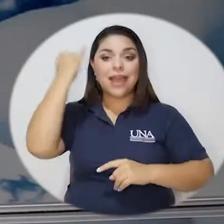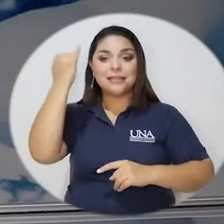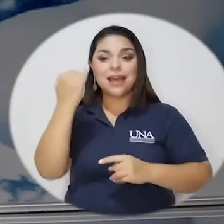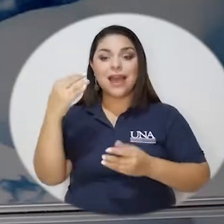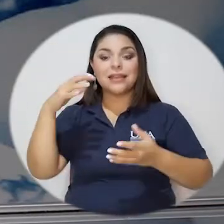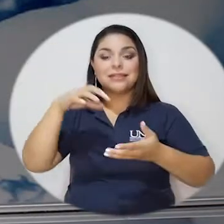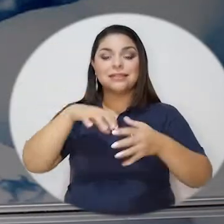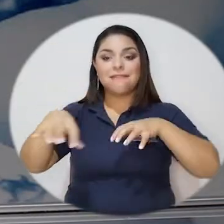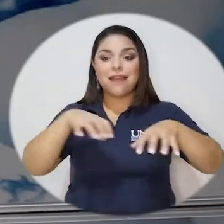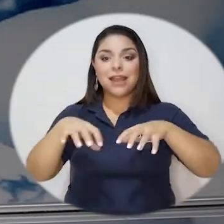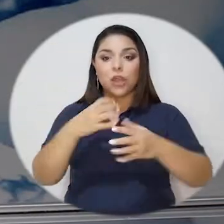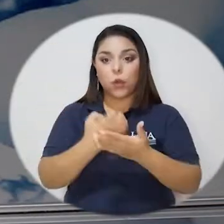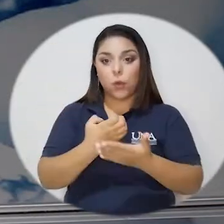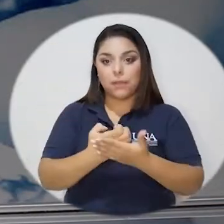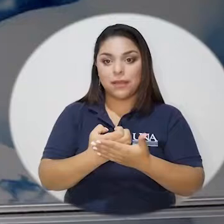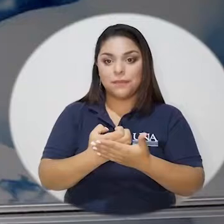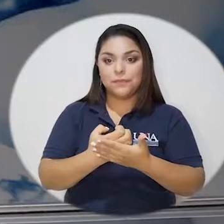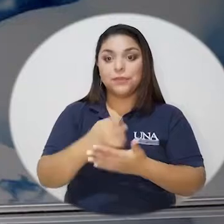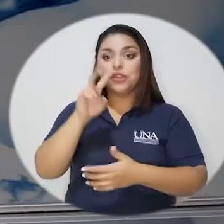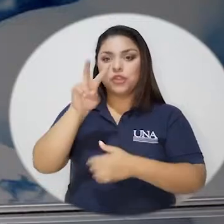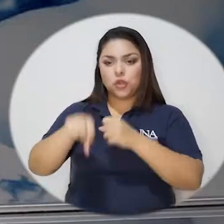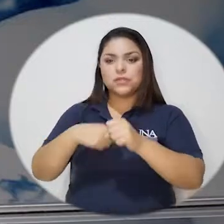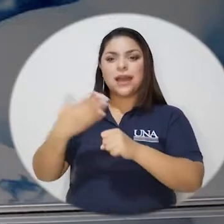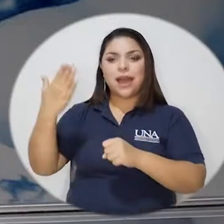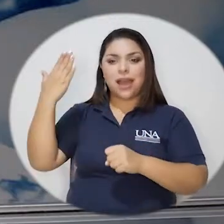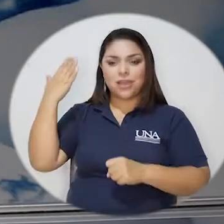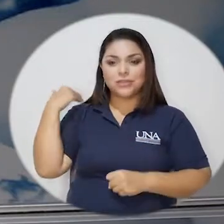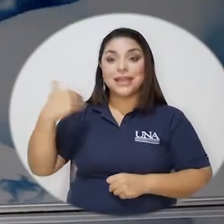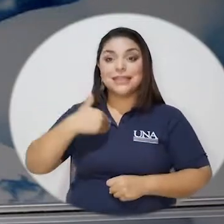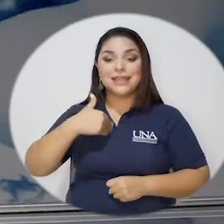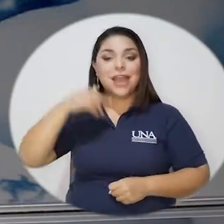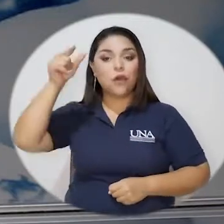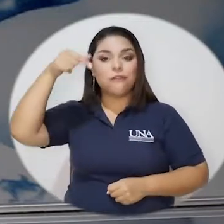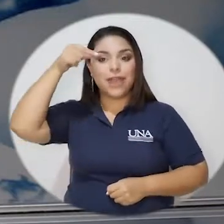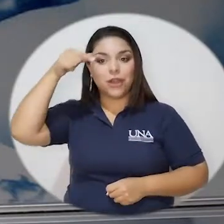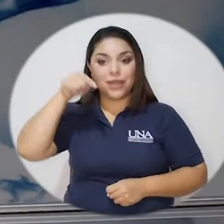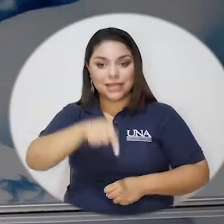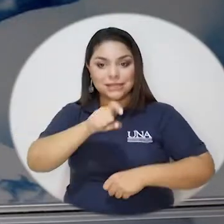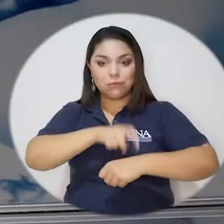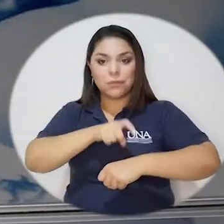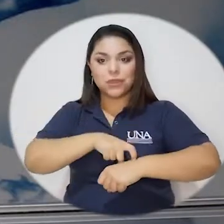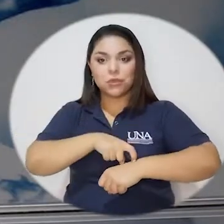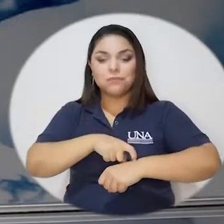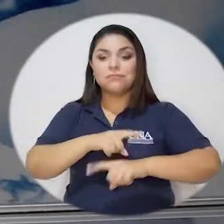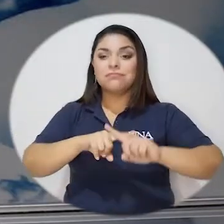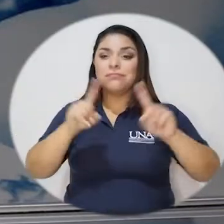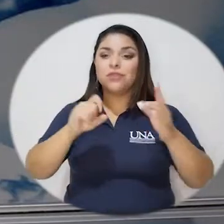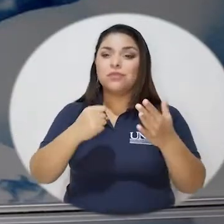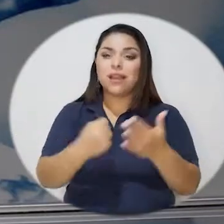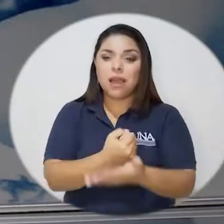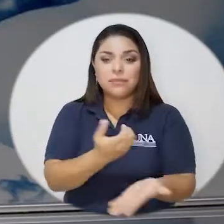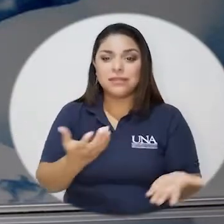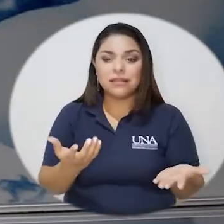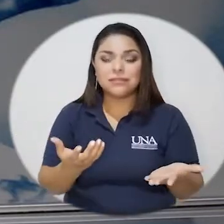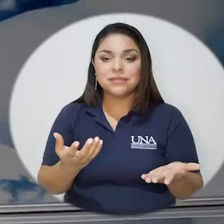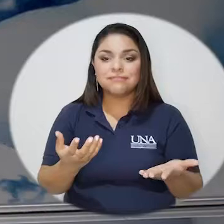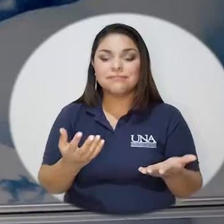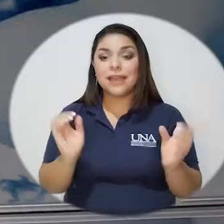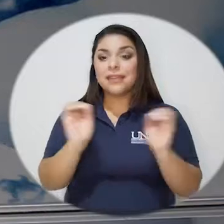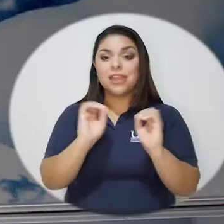económica. En los 2 años y resto que tenía el gobierno hasta ese momento. Y lamentablemente,